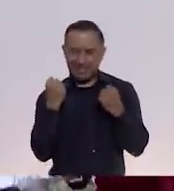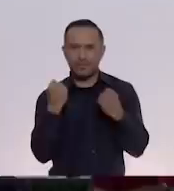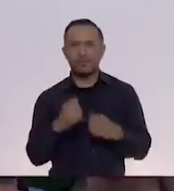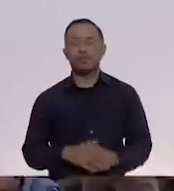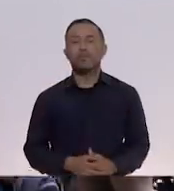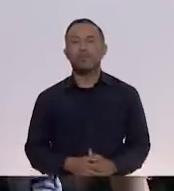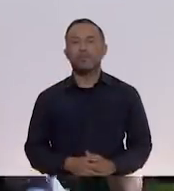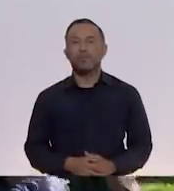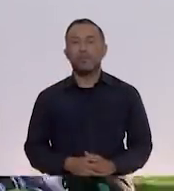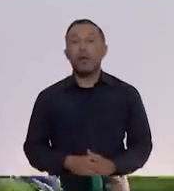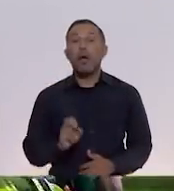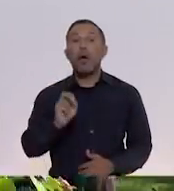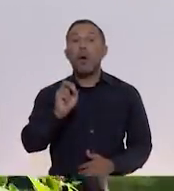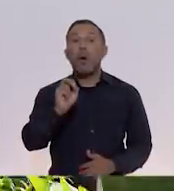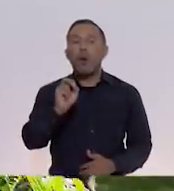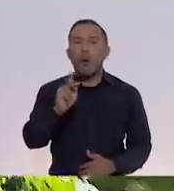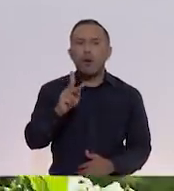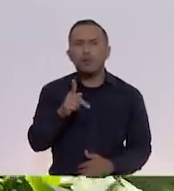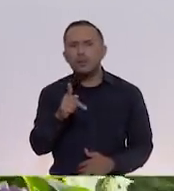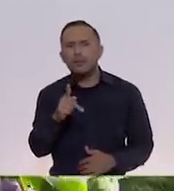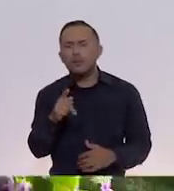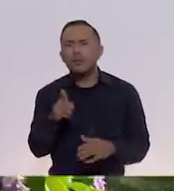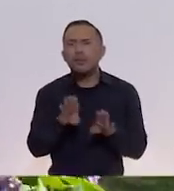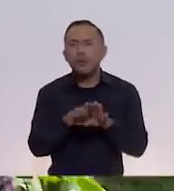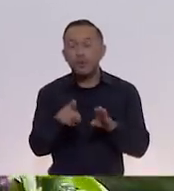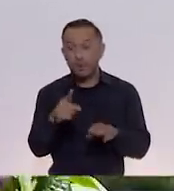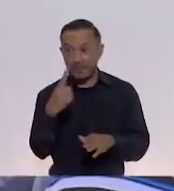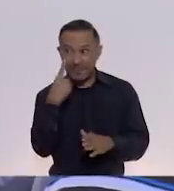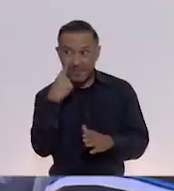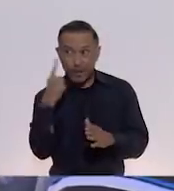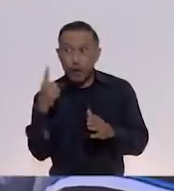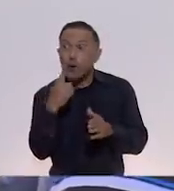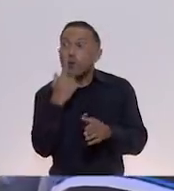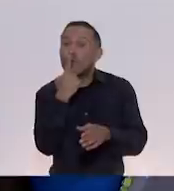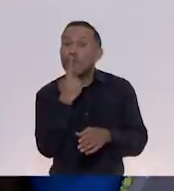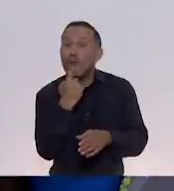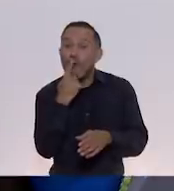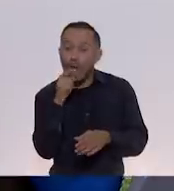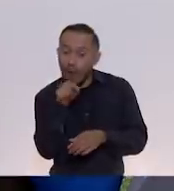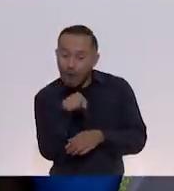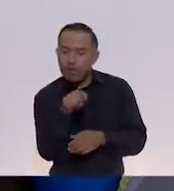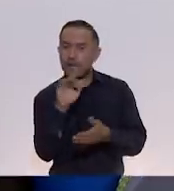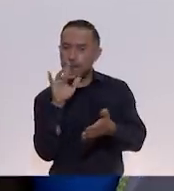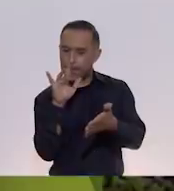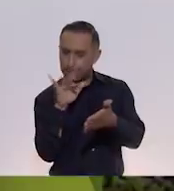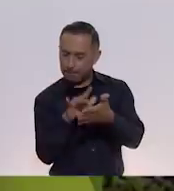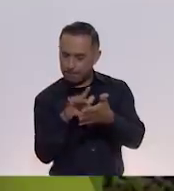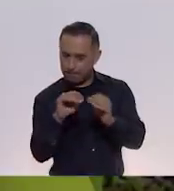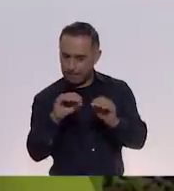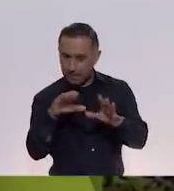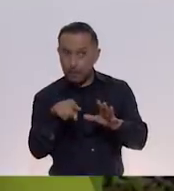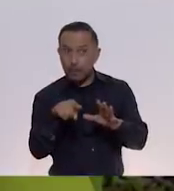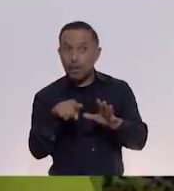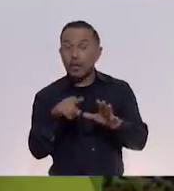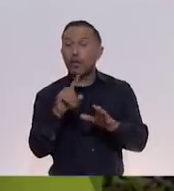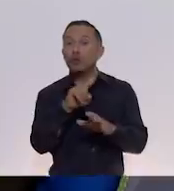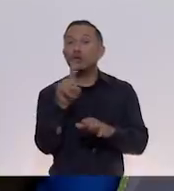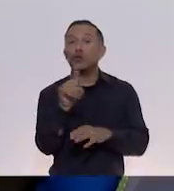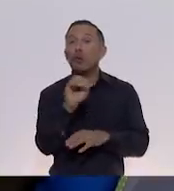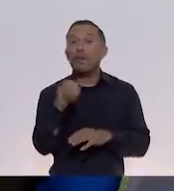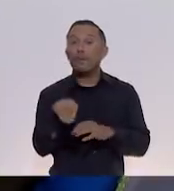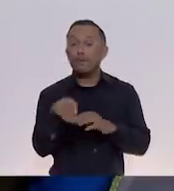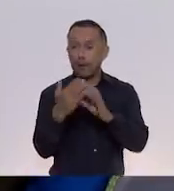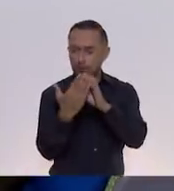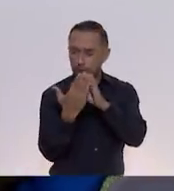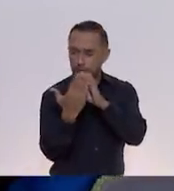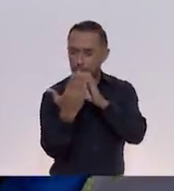Ok, tía. ¿Y entonces de dónde se prendía? Mira, el rojo es para prenderla. Y este es el zoom. Así lo alejas y así lo